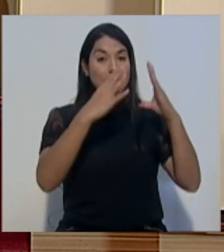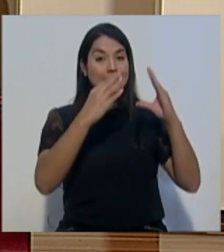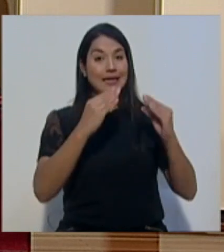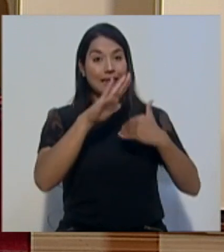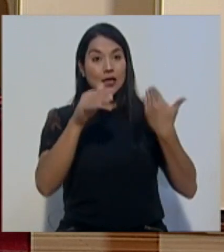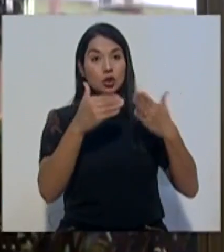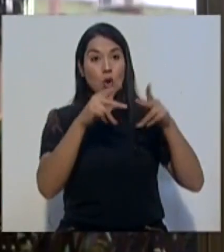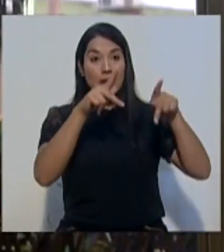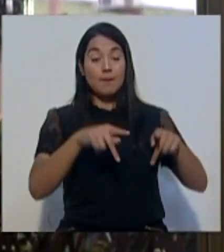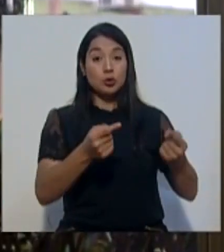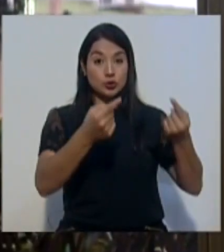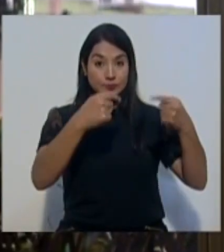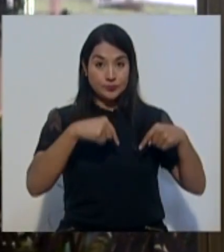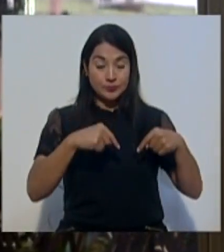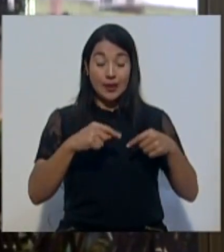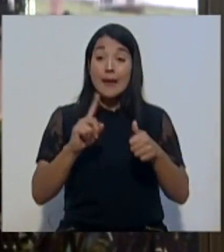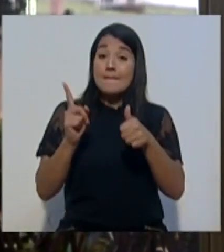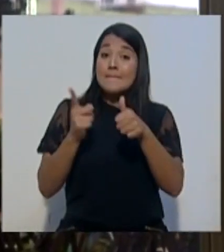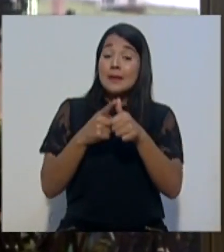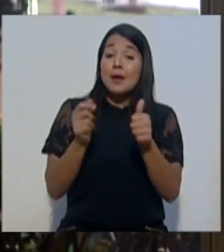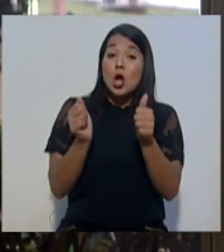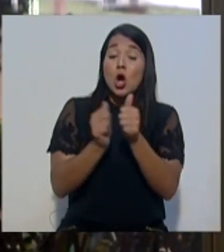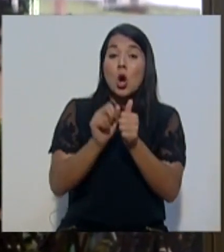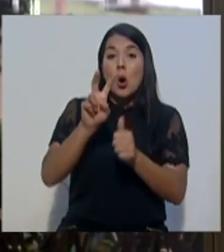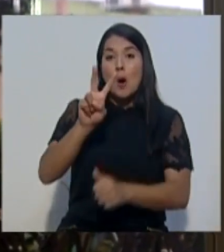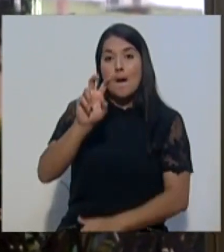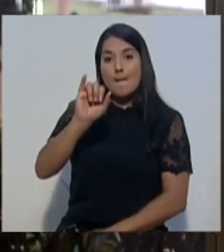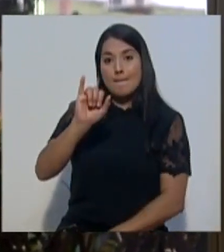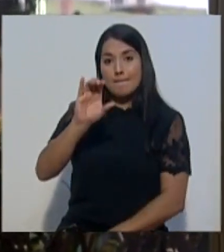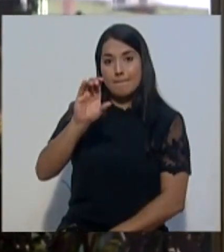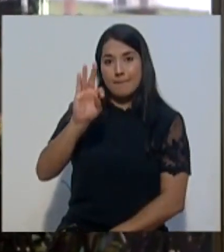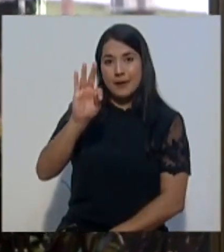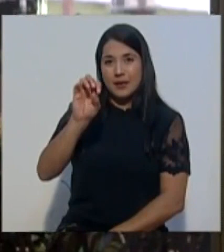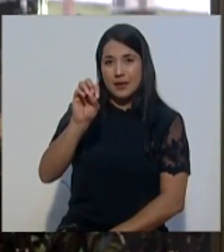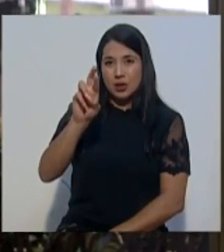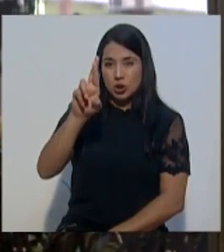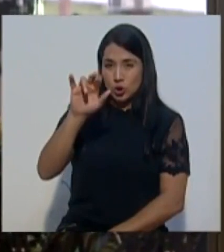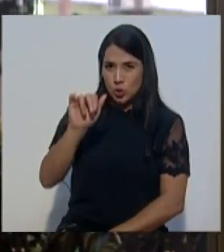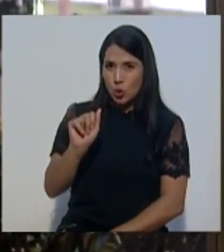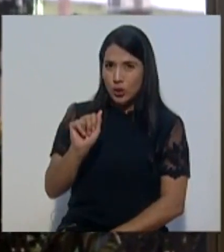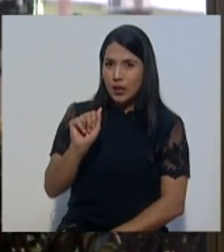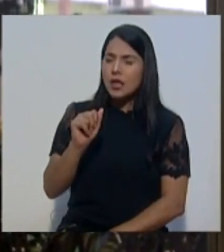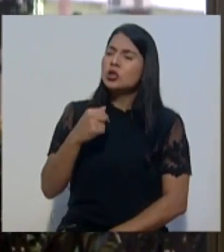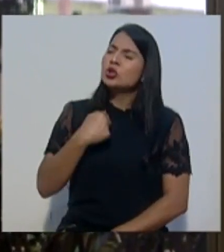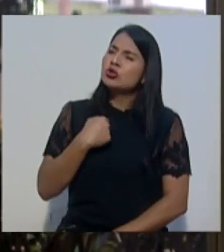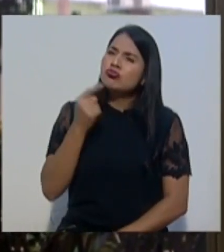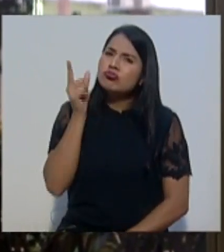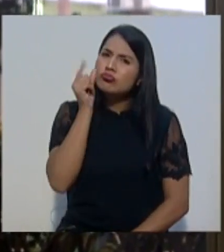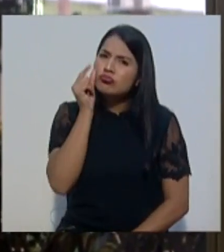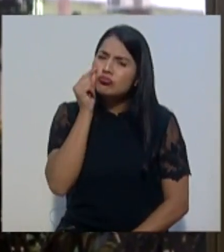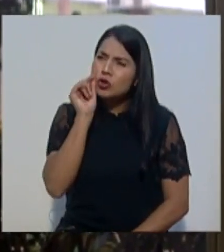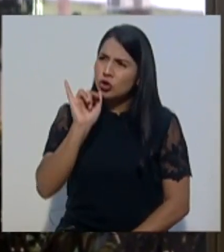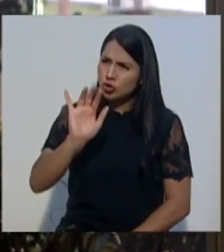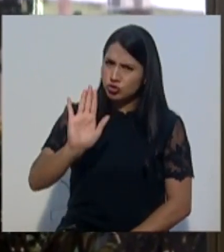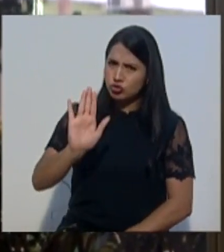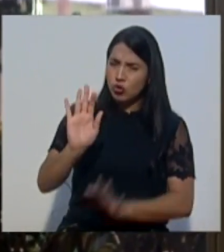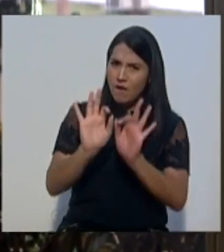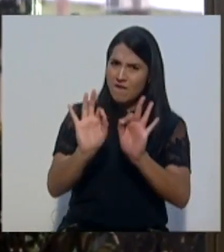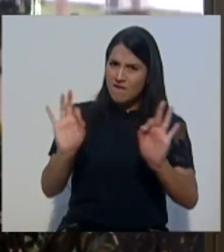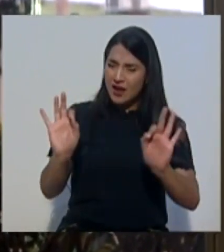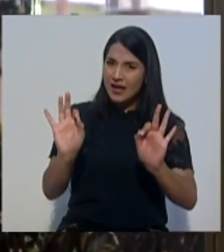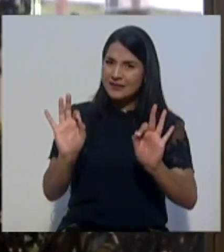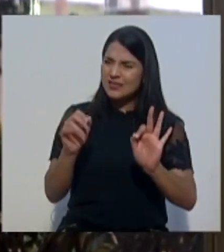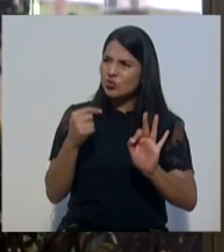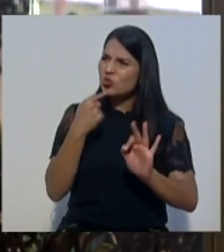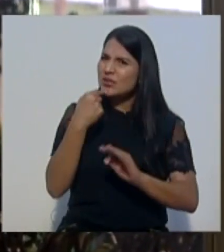presentes. Quiero iniciar con doña Victoria. Ministra, me dio mucha curiosidad esta frase que usted comentó de que